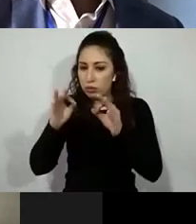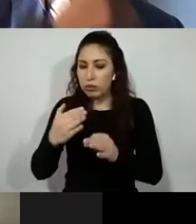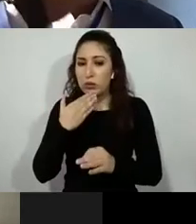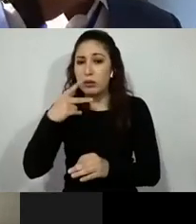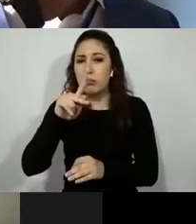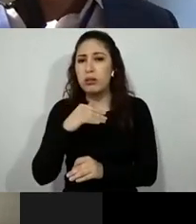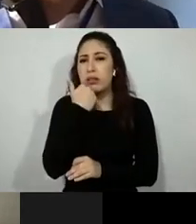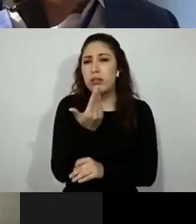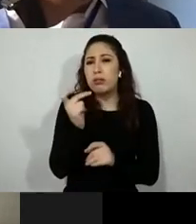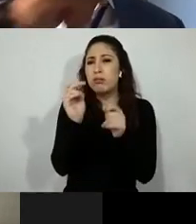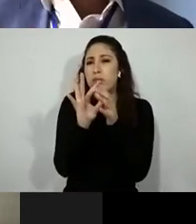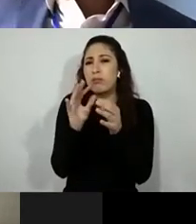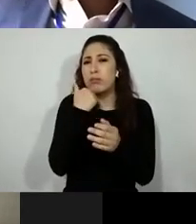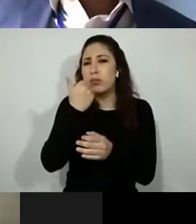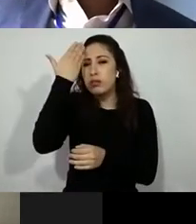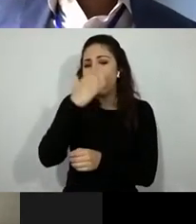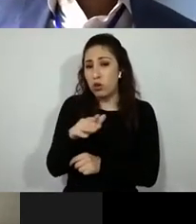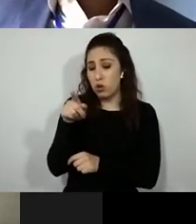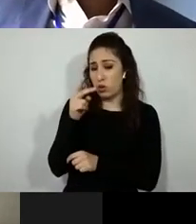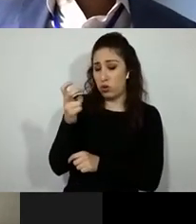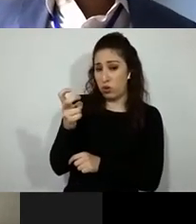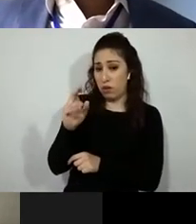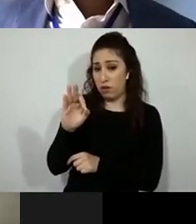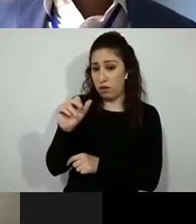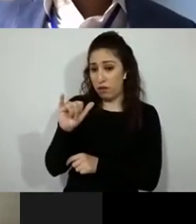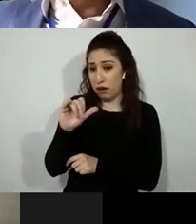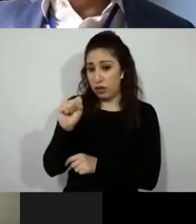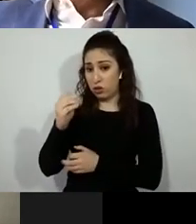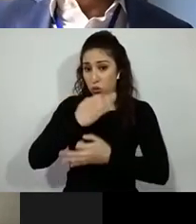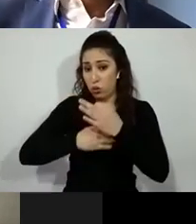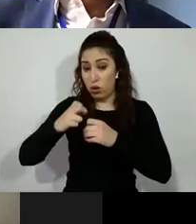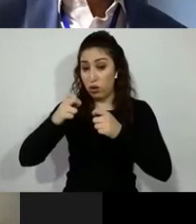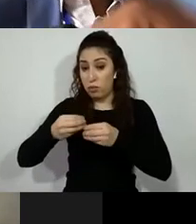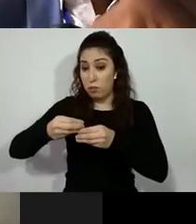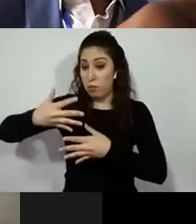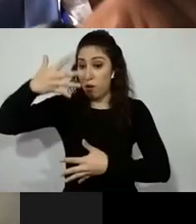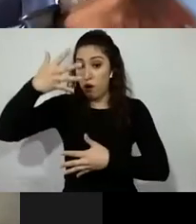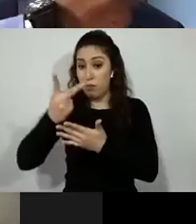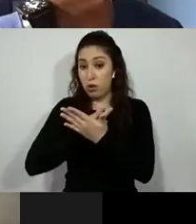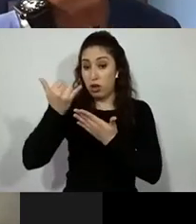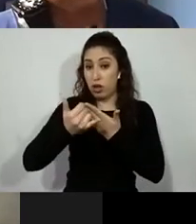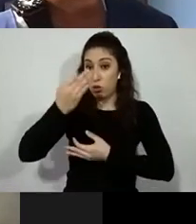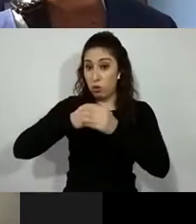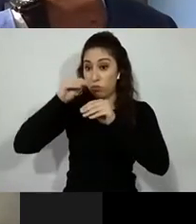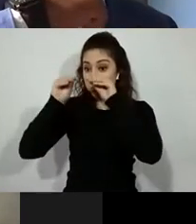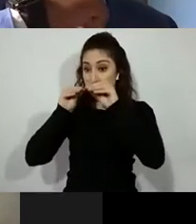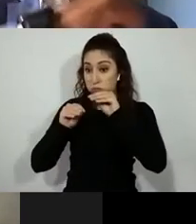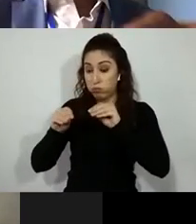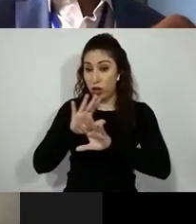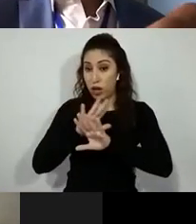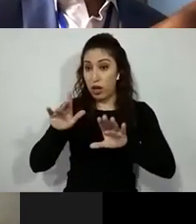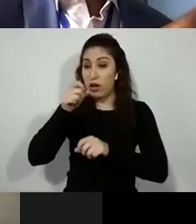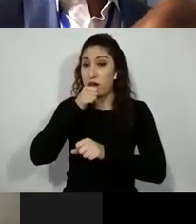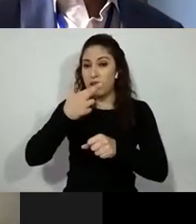saber si ya está en la plataforma sus proyectos, en la plataforma de la Secretaría del